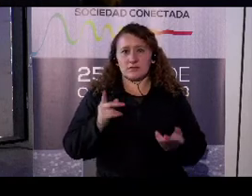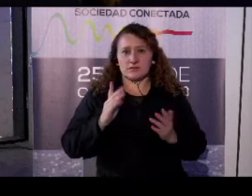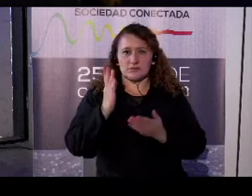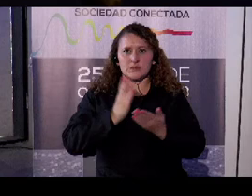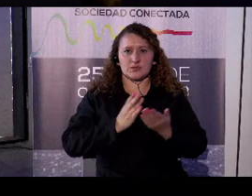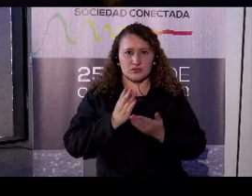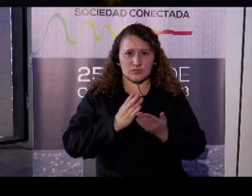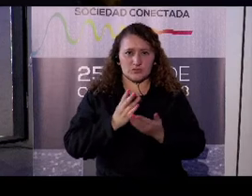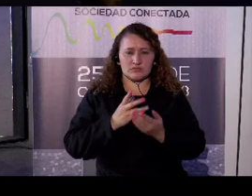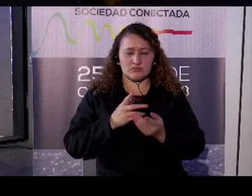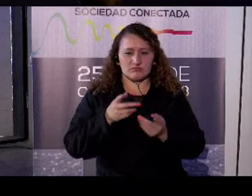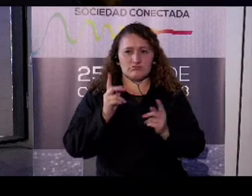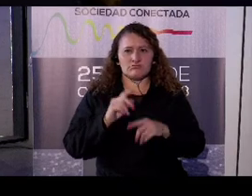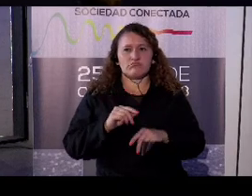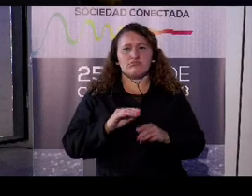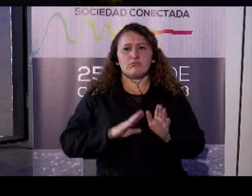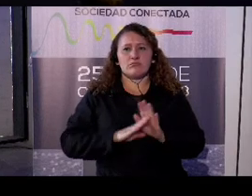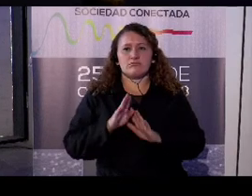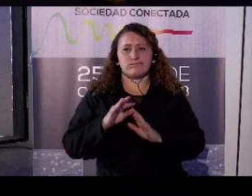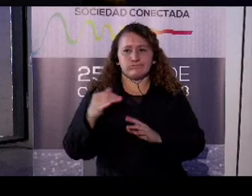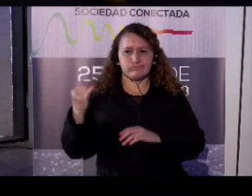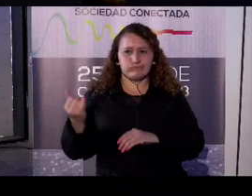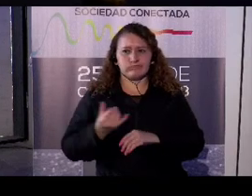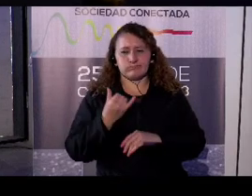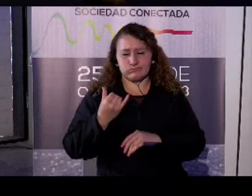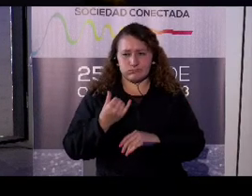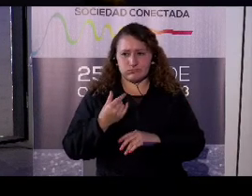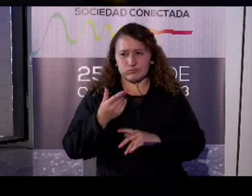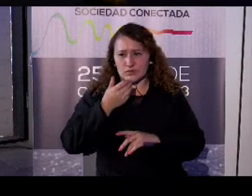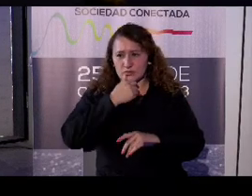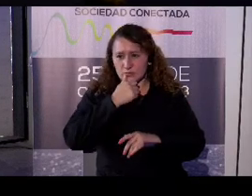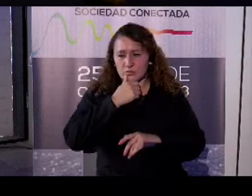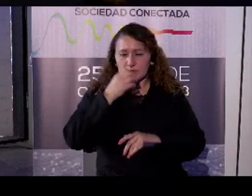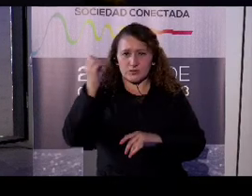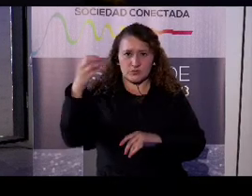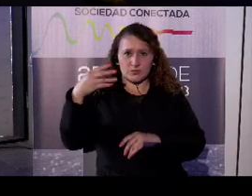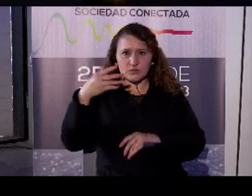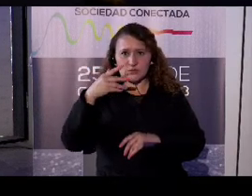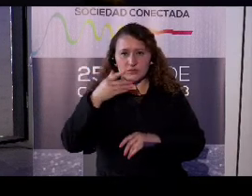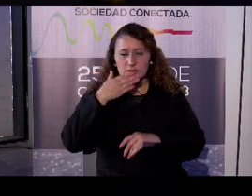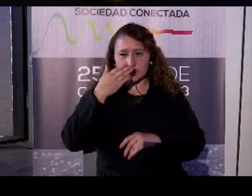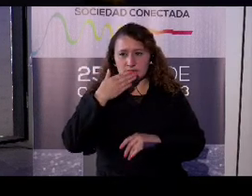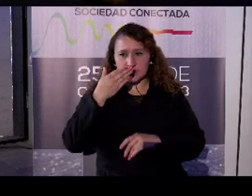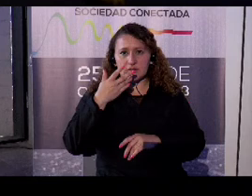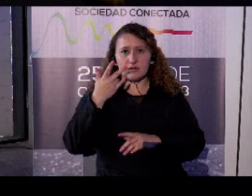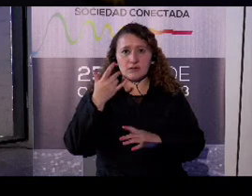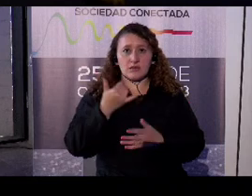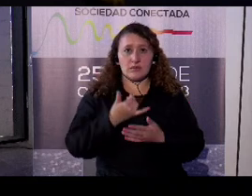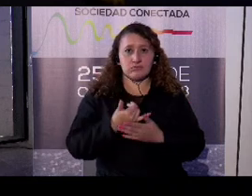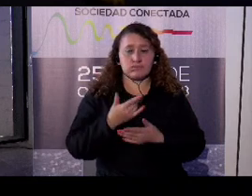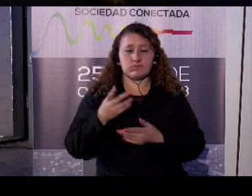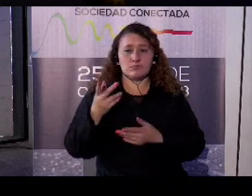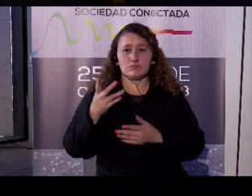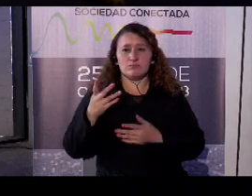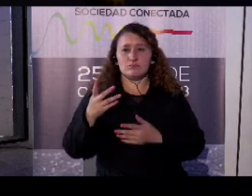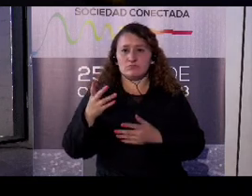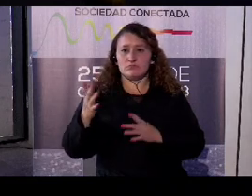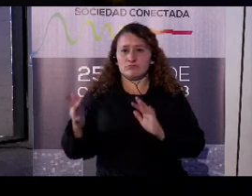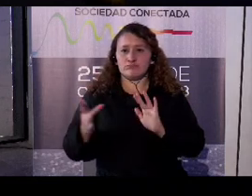hay eh desarrollo de contadores de agua luz y gas que son conectados vía